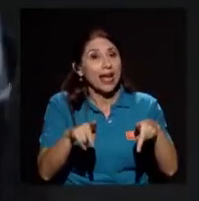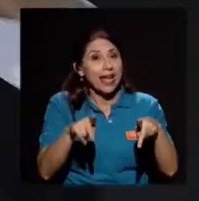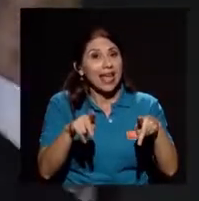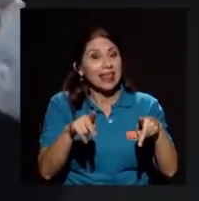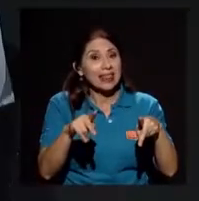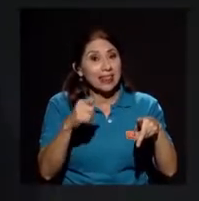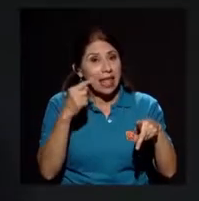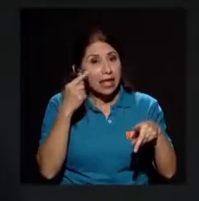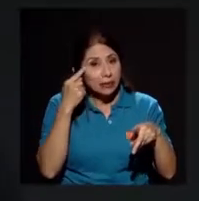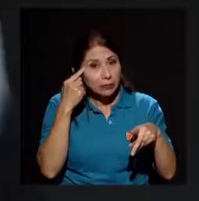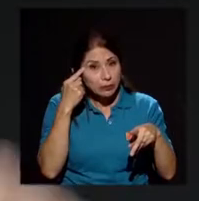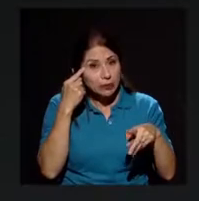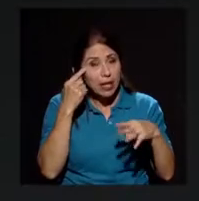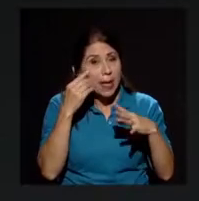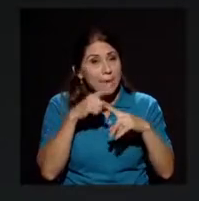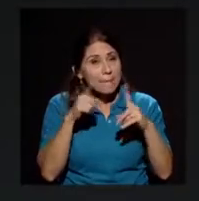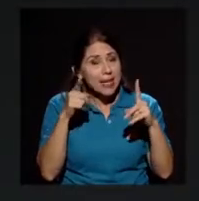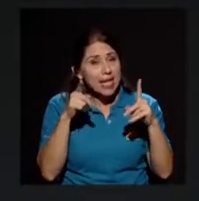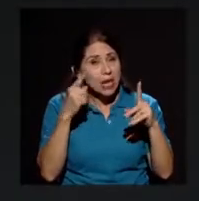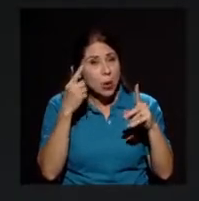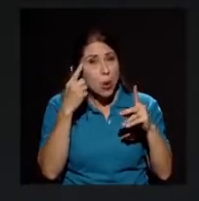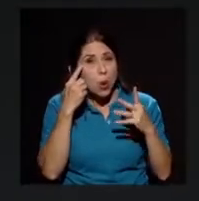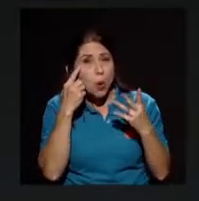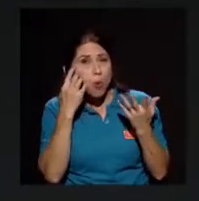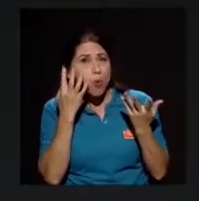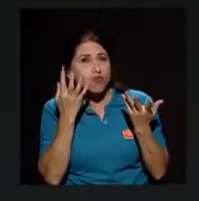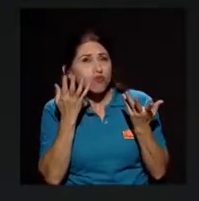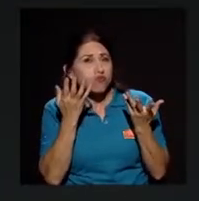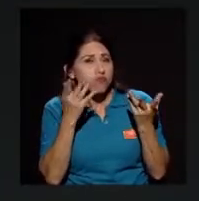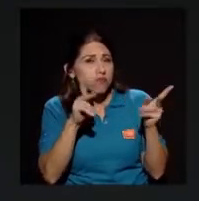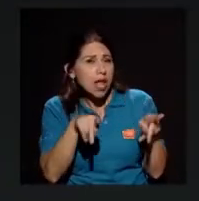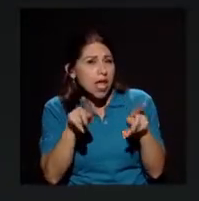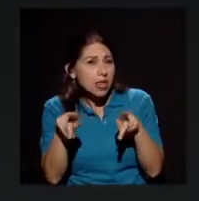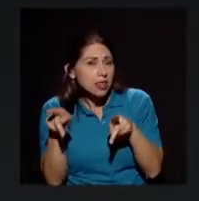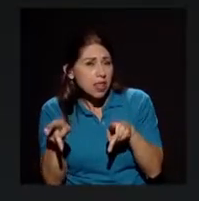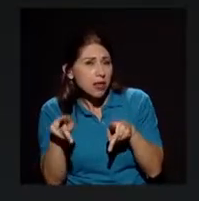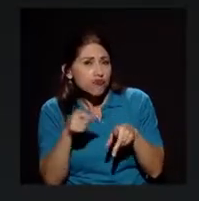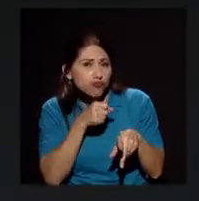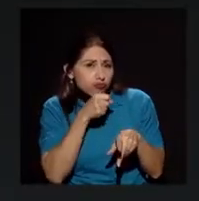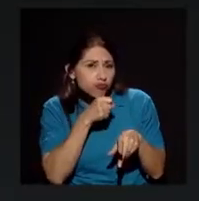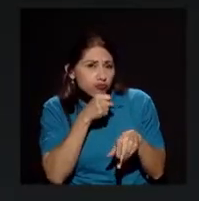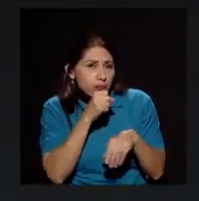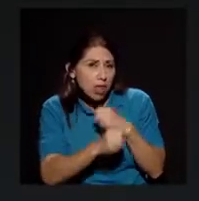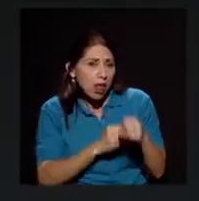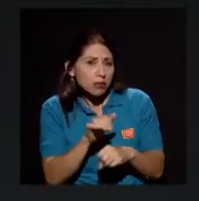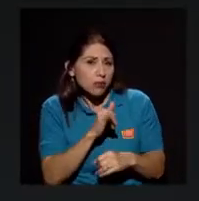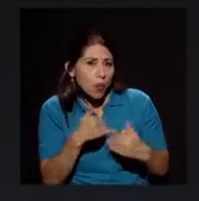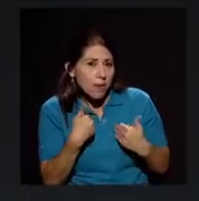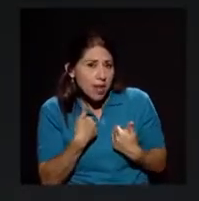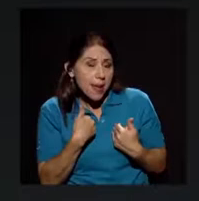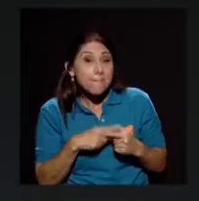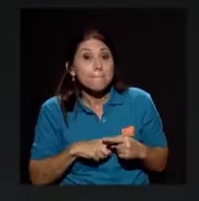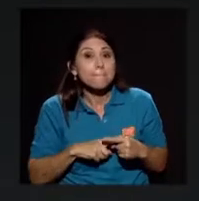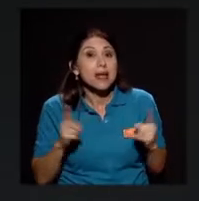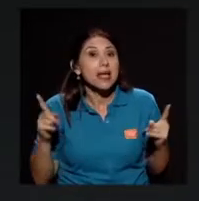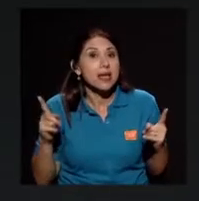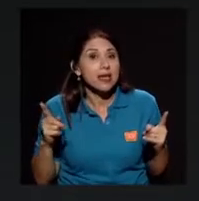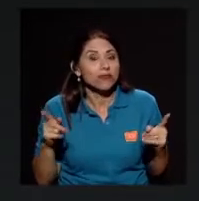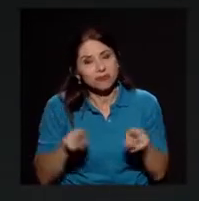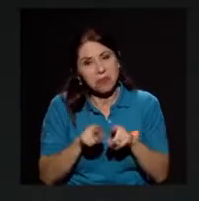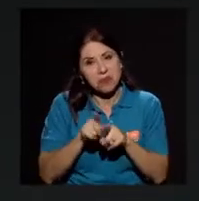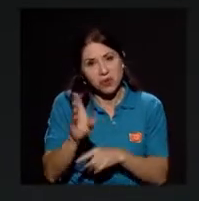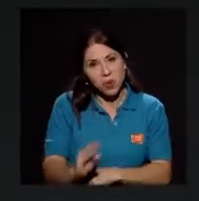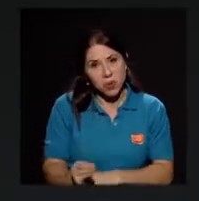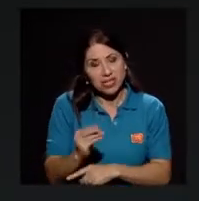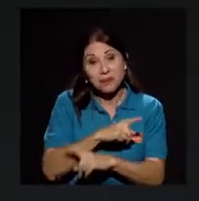pero mucha gente edad es como la mía claro hay también jóvenes pero y uno de los problemas que tiene